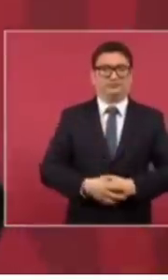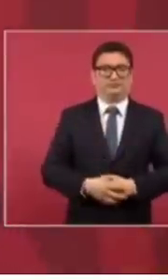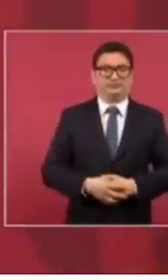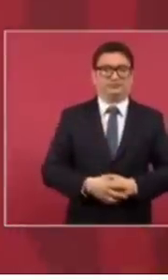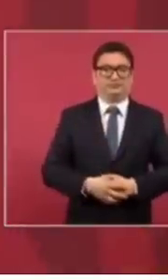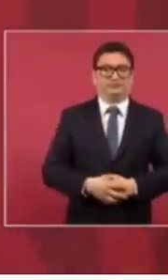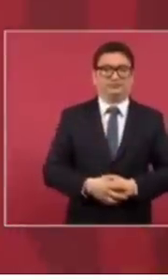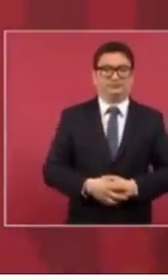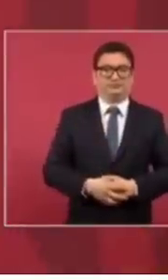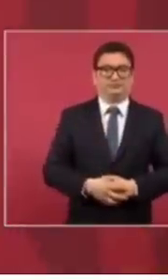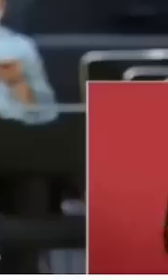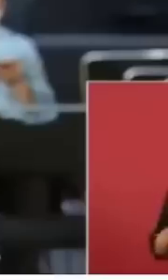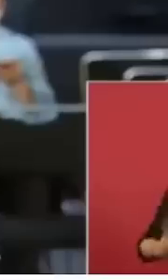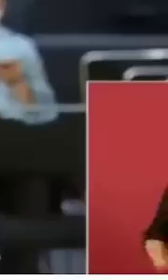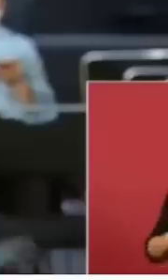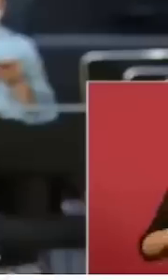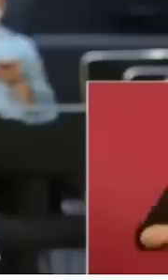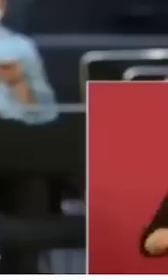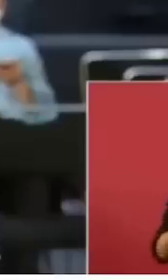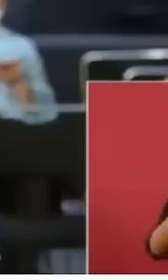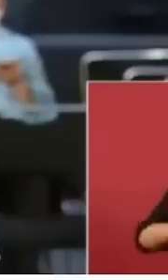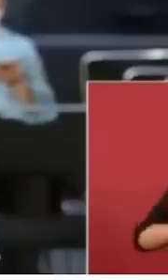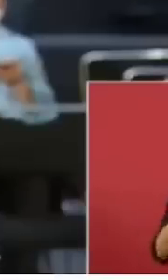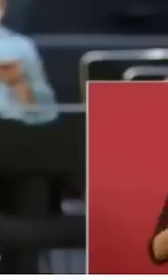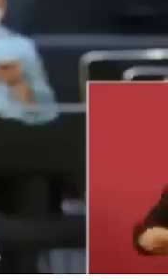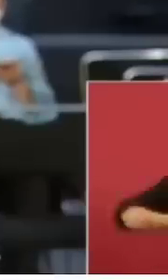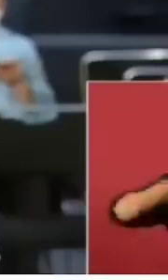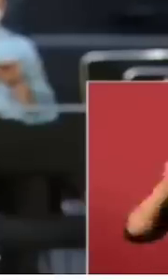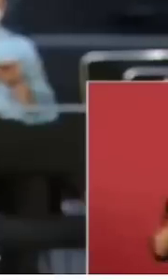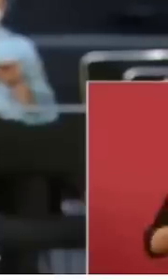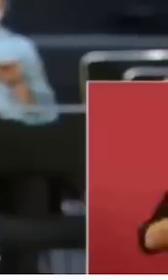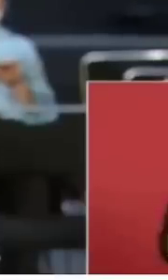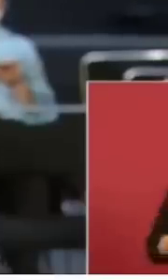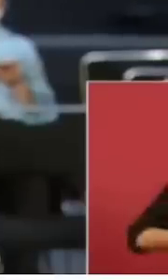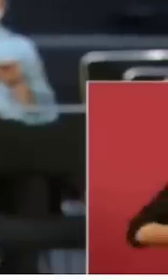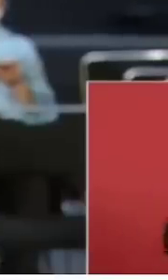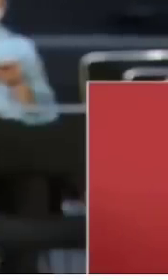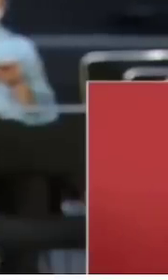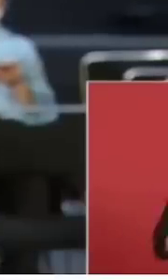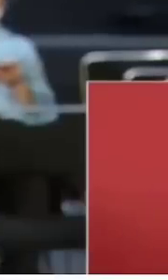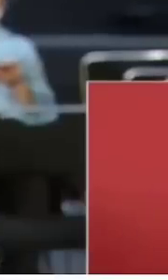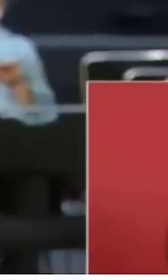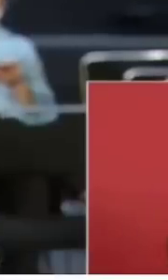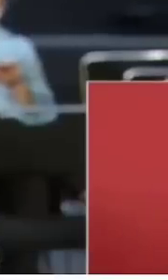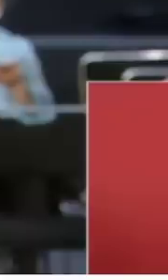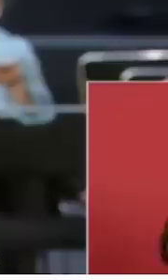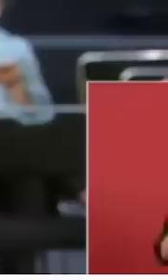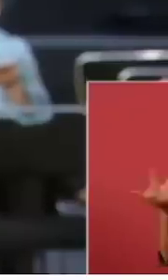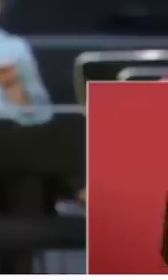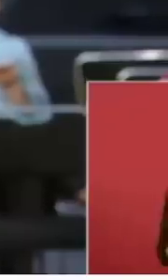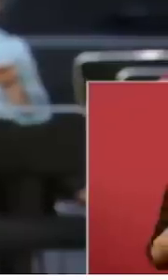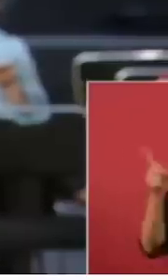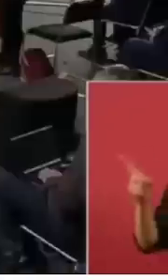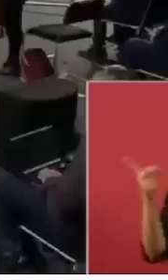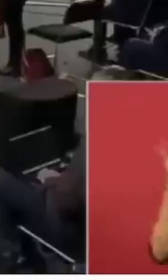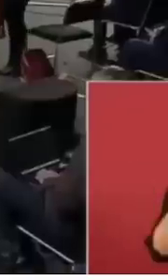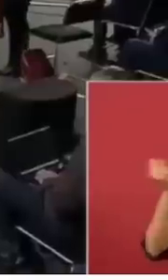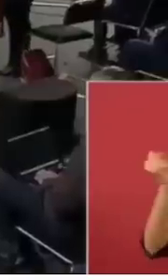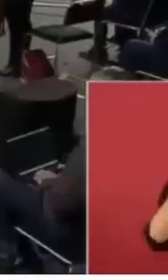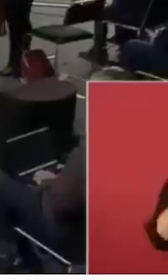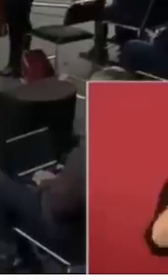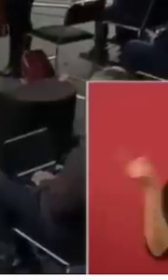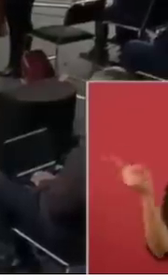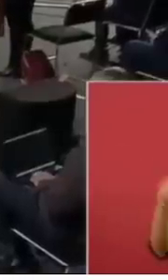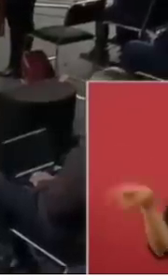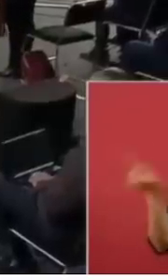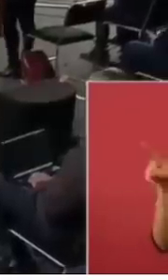sobre su opinión y análisis sobre lo que vio él en el mundial y todo este proceso con la selección y lo interesante